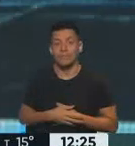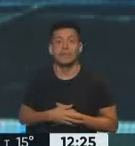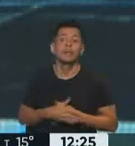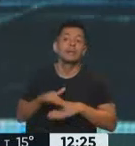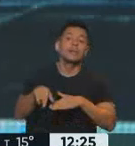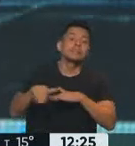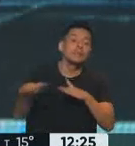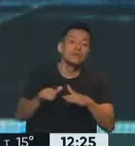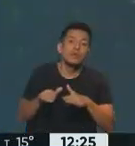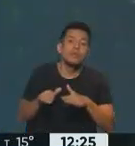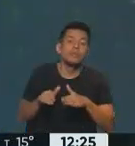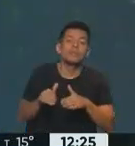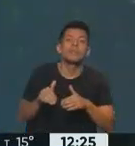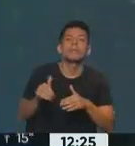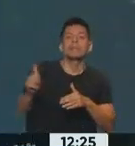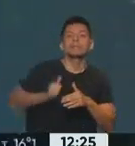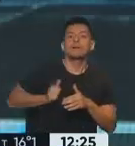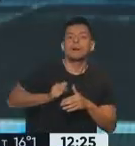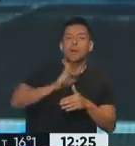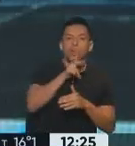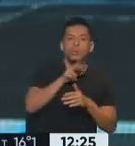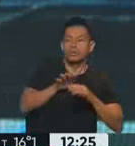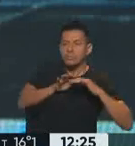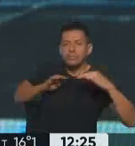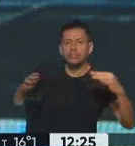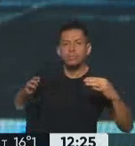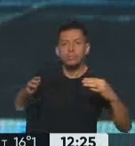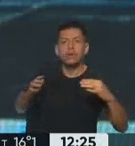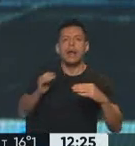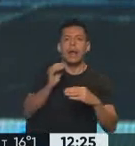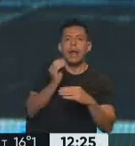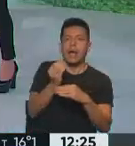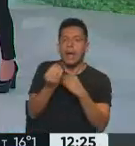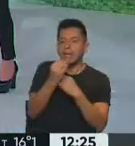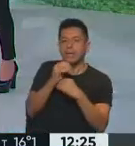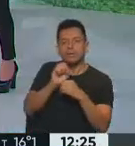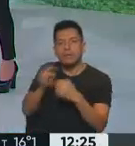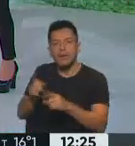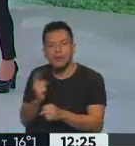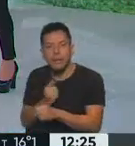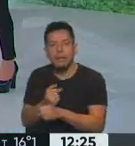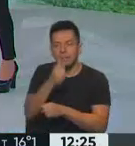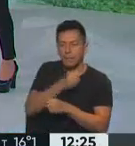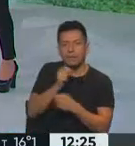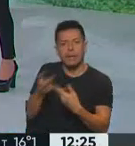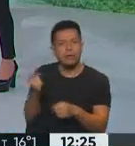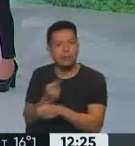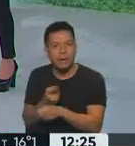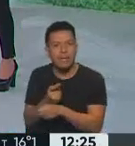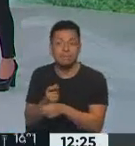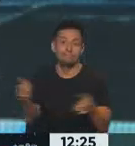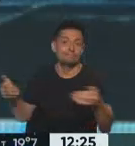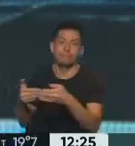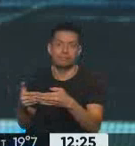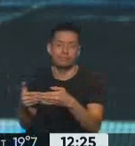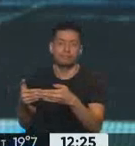ésta estaban rodeados por las tropas rusas y no podían ingresar alimentos no podían ingresar medicamentos bueno una situación bastante grave dado que